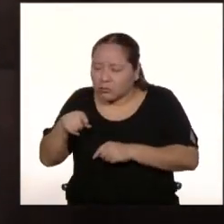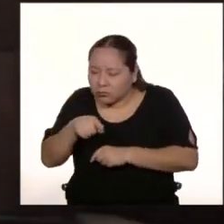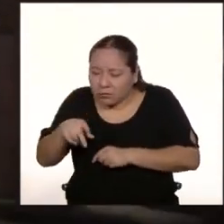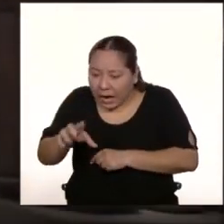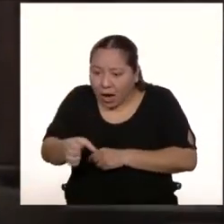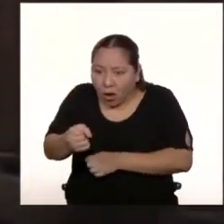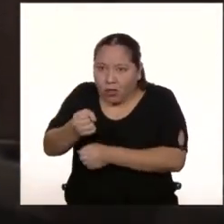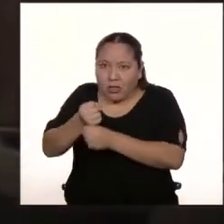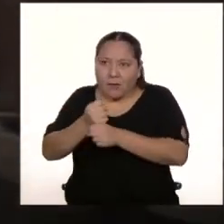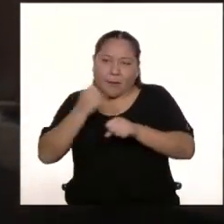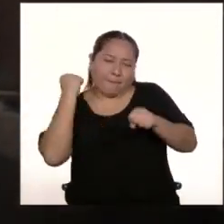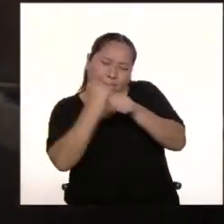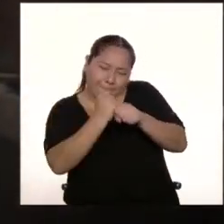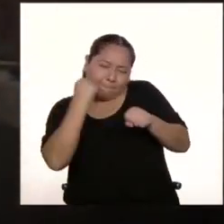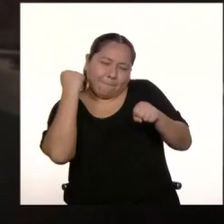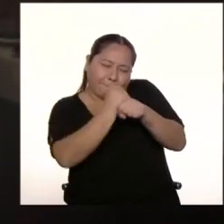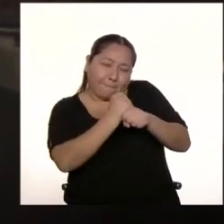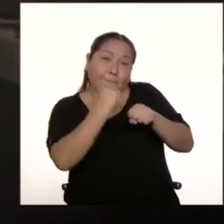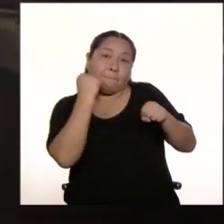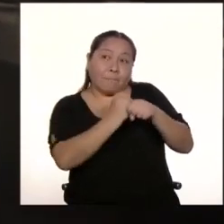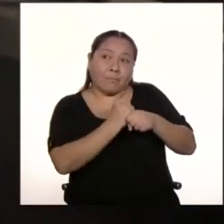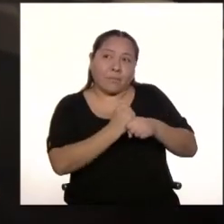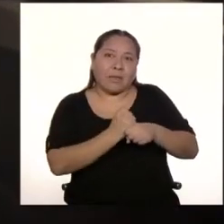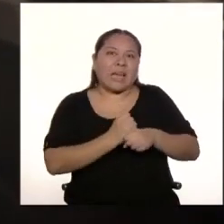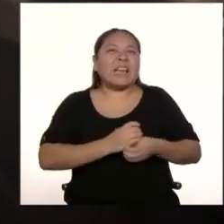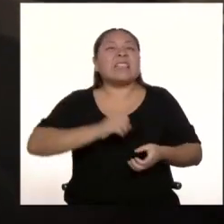labraban machacando más que cortando.